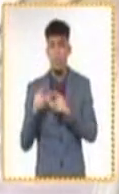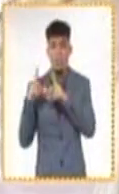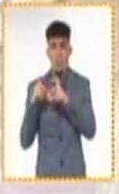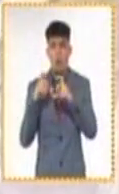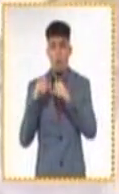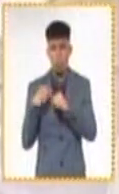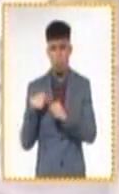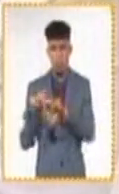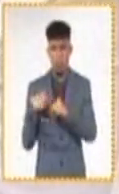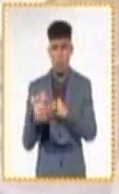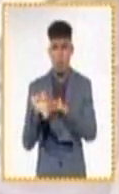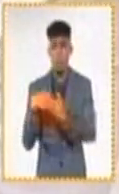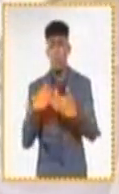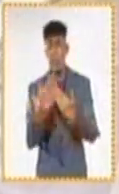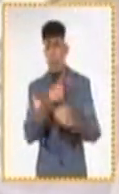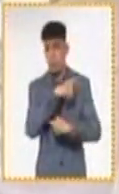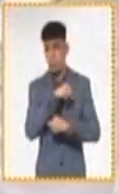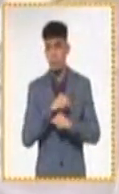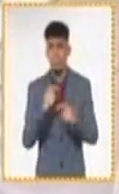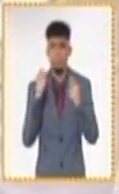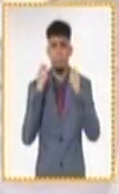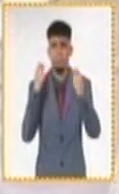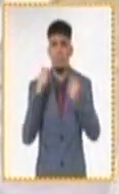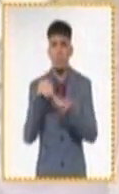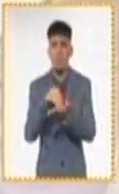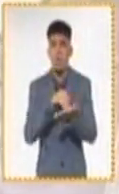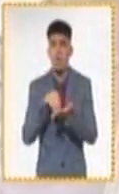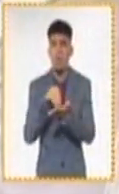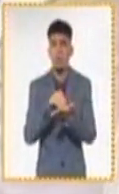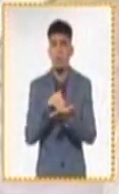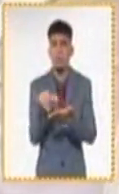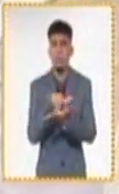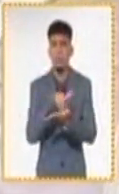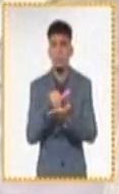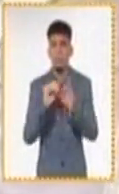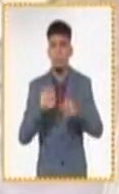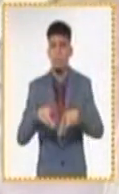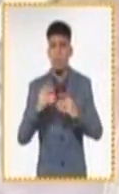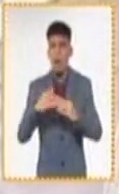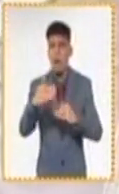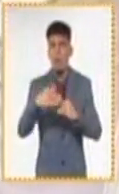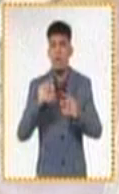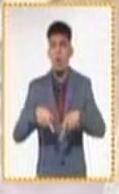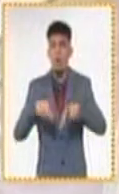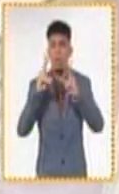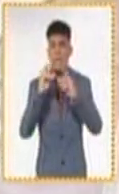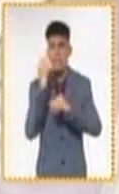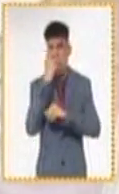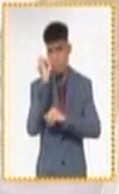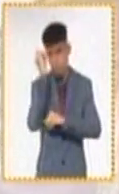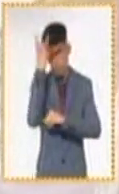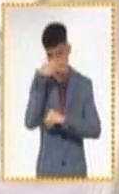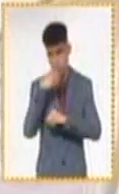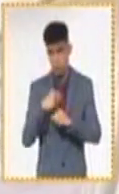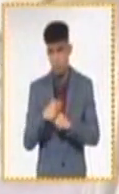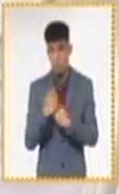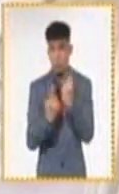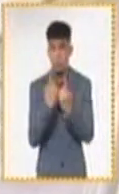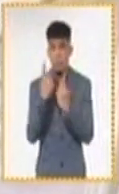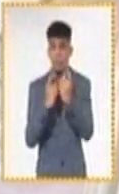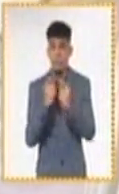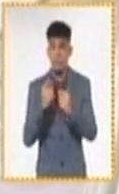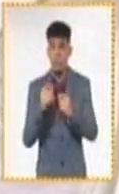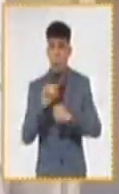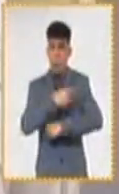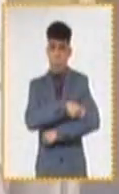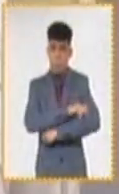pero imágenes de estos días de protestas en Nueva York, frente al Hotel Trump en Nueva York, diciendo: Trump, te odiamos en Nueva York. Hay organizaciones como el People